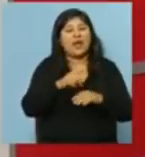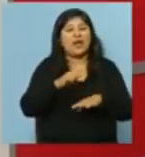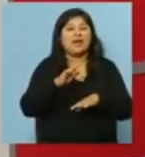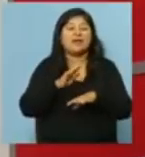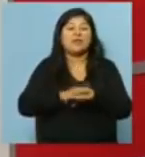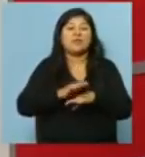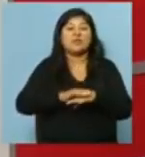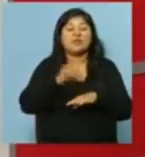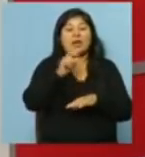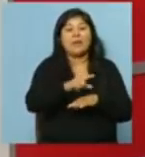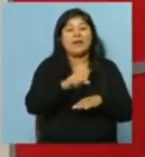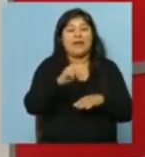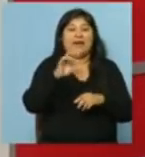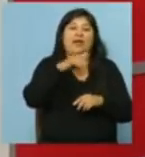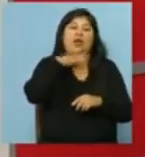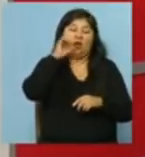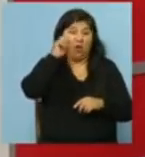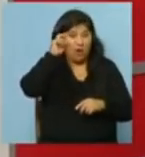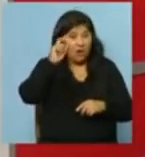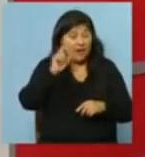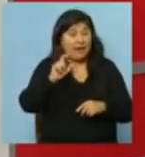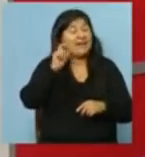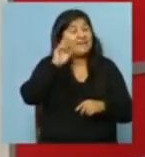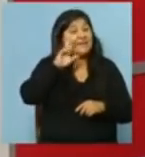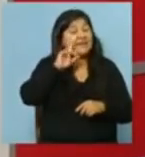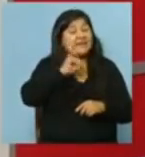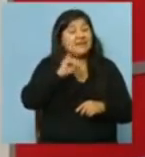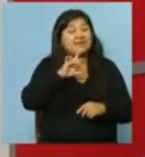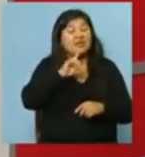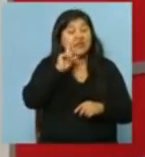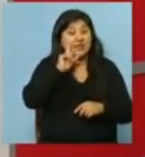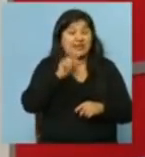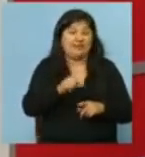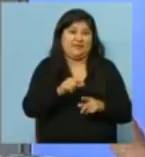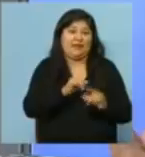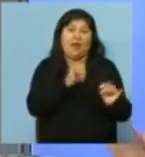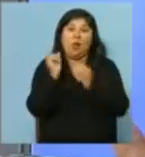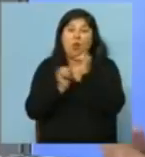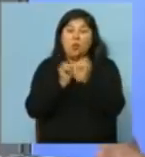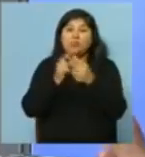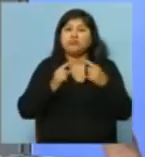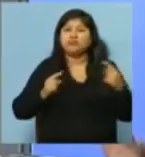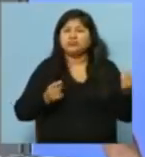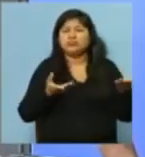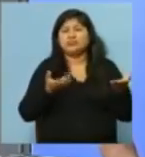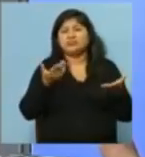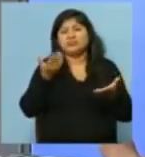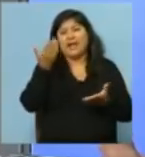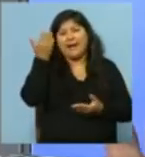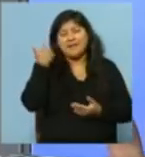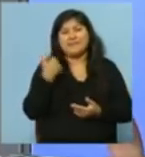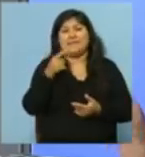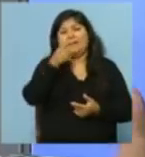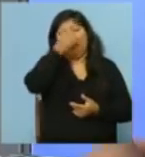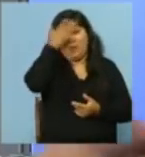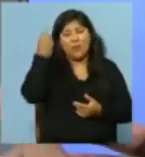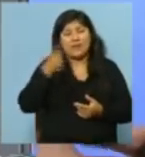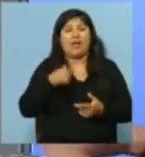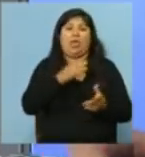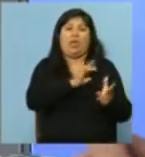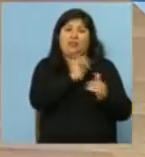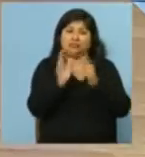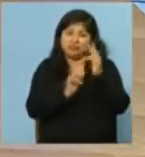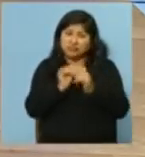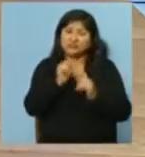risotti para conocer bueno las repercusiones de el mensaje del gobernador contador risotti Qué